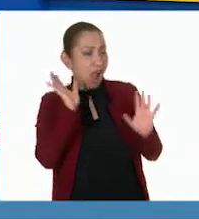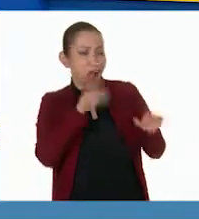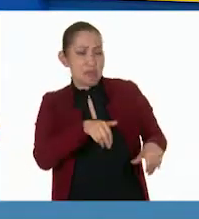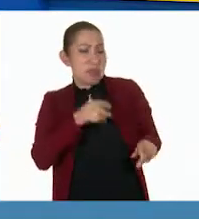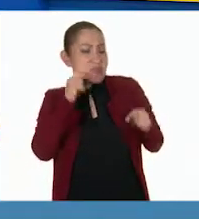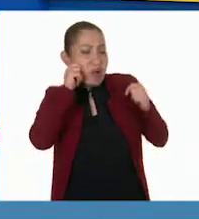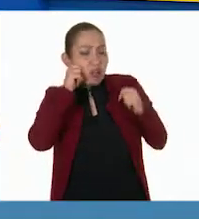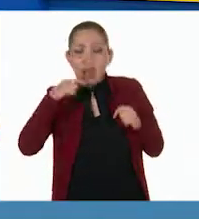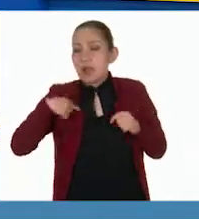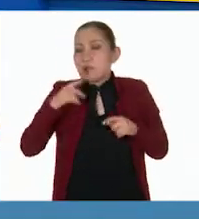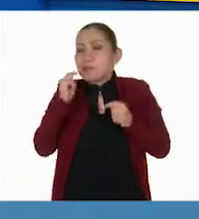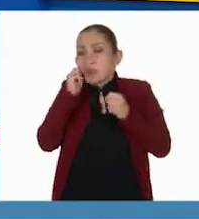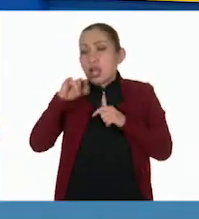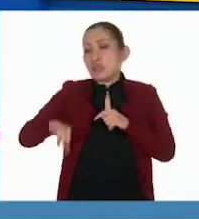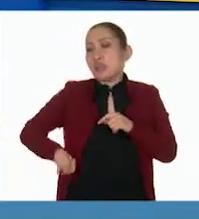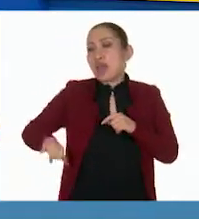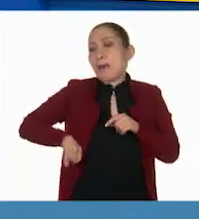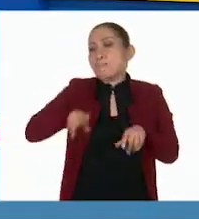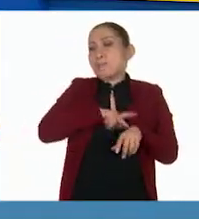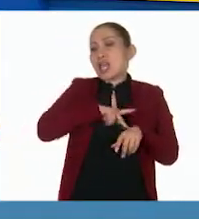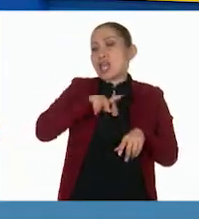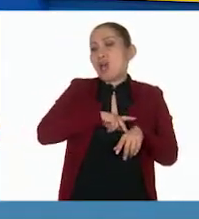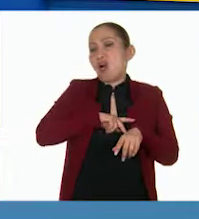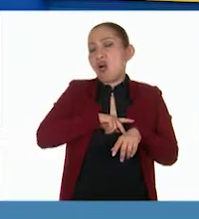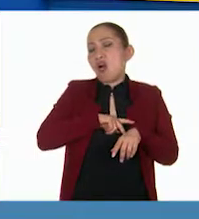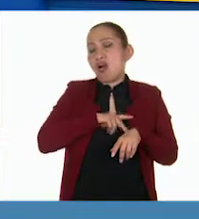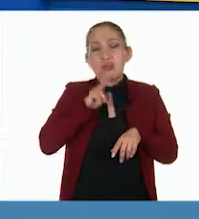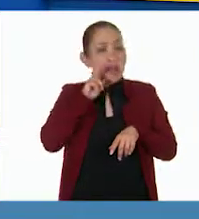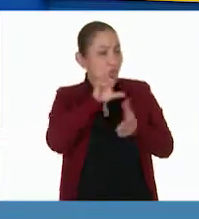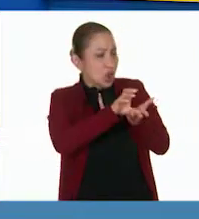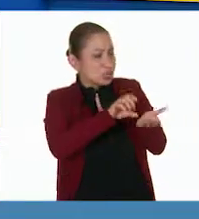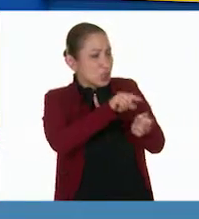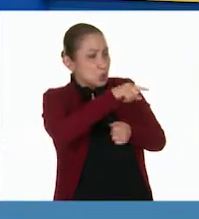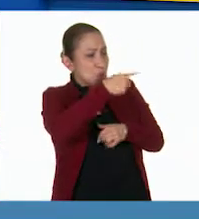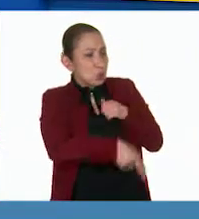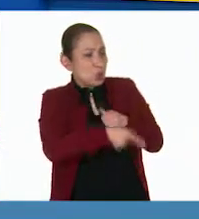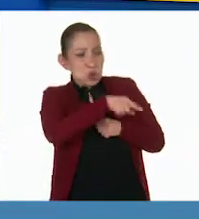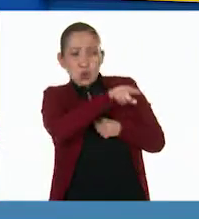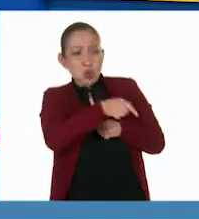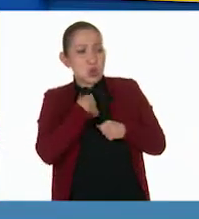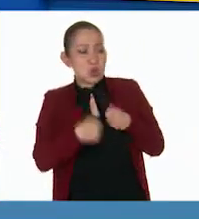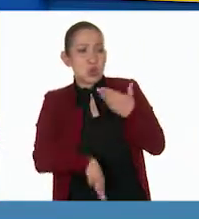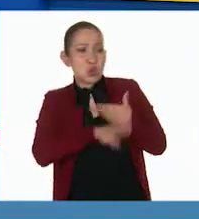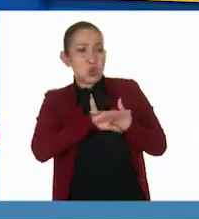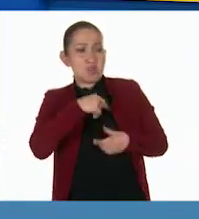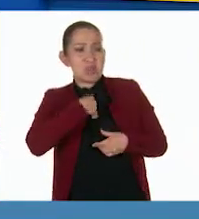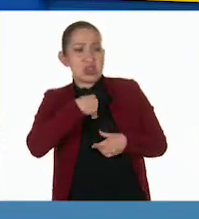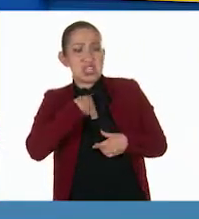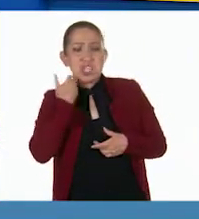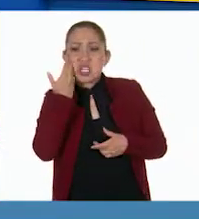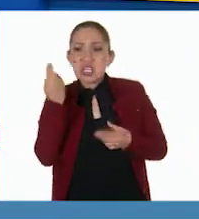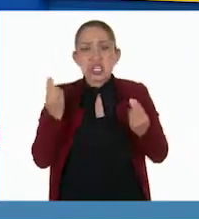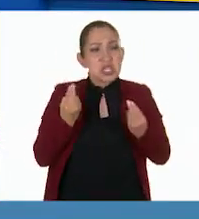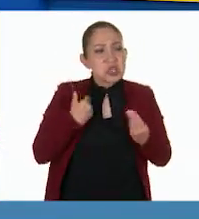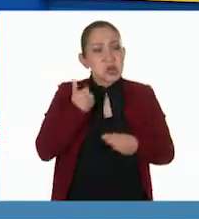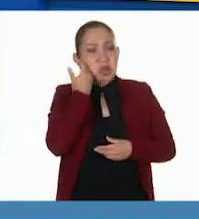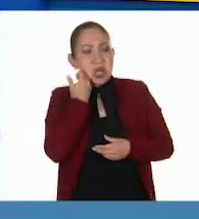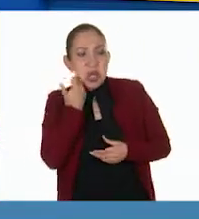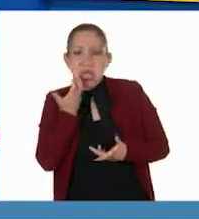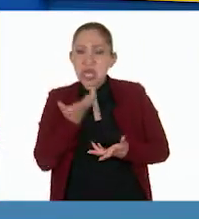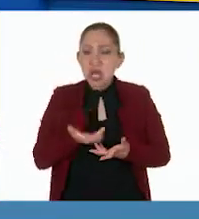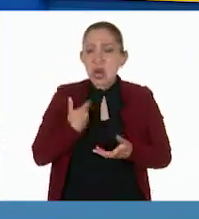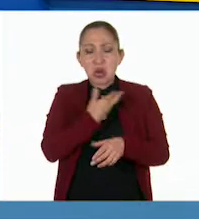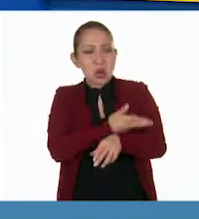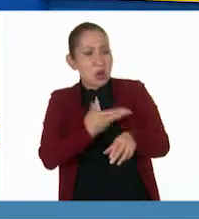personales en riesgo con estos cambios y más bien veían la Constitución como una amenaza a todos sus privilegios, más que como una solución a